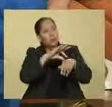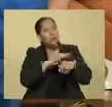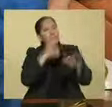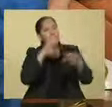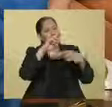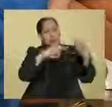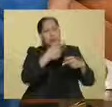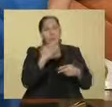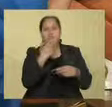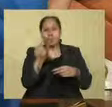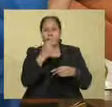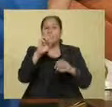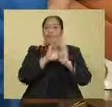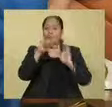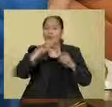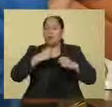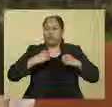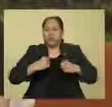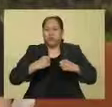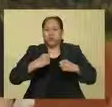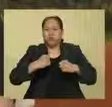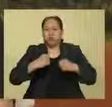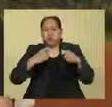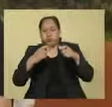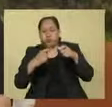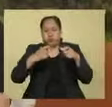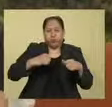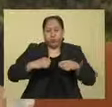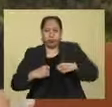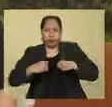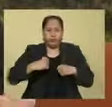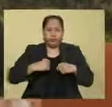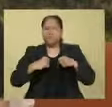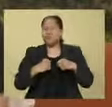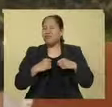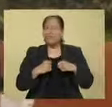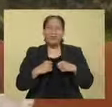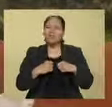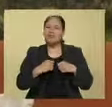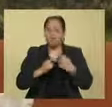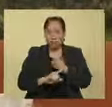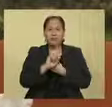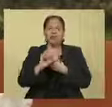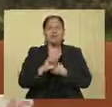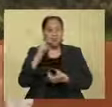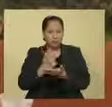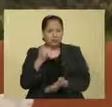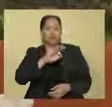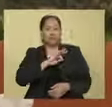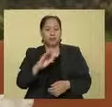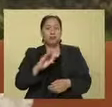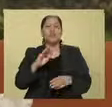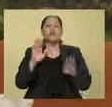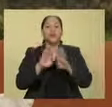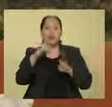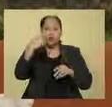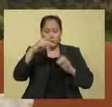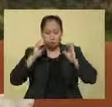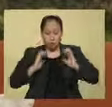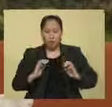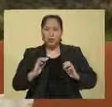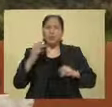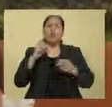ejemplo, ¿cuáles serían el sobrepeso y la obesidad? Sí. Eso es, hijo. Eso es, o sea, eso totalmente va a influenciar directamente en